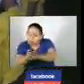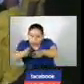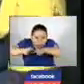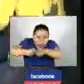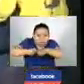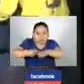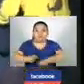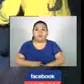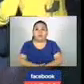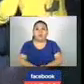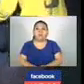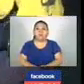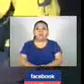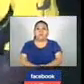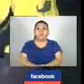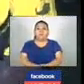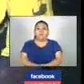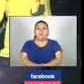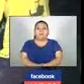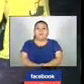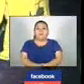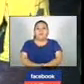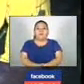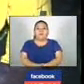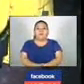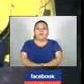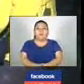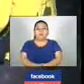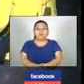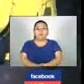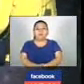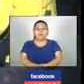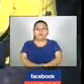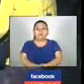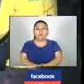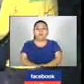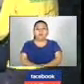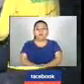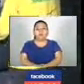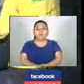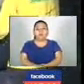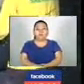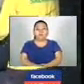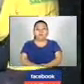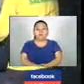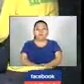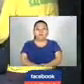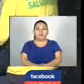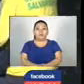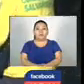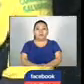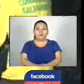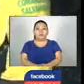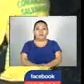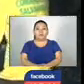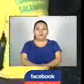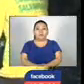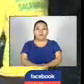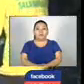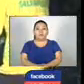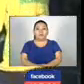Es necesario hacerlo. Pensamos en 1, 2, 3, respirar.